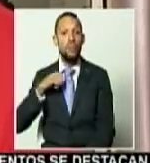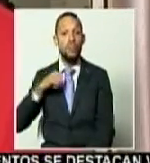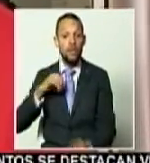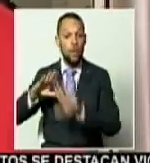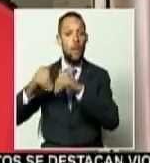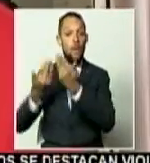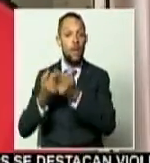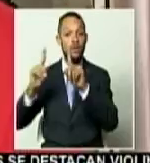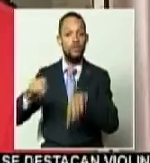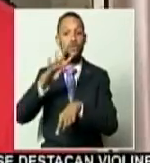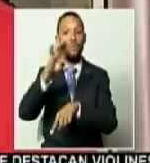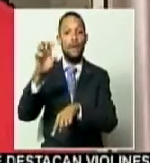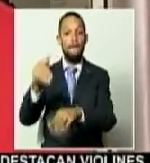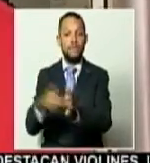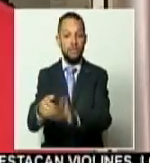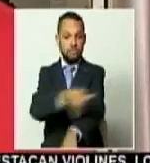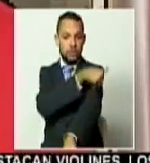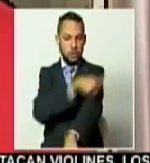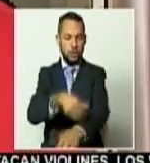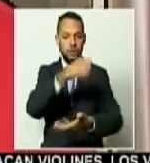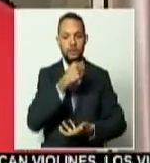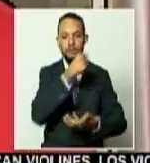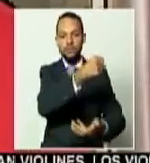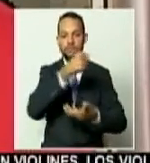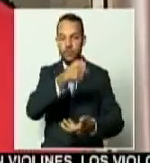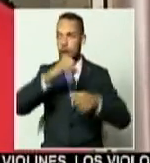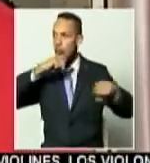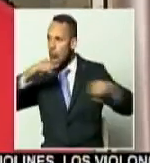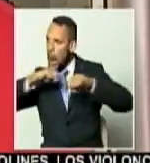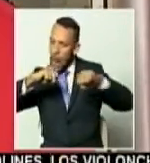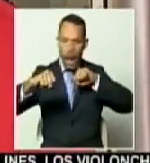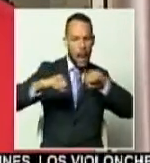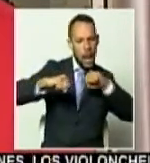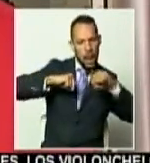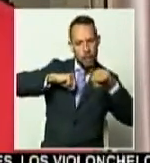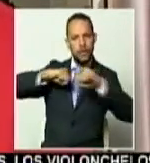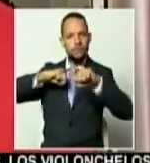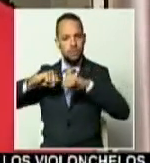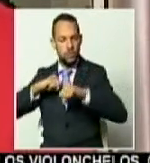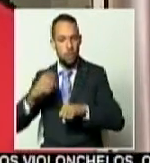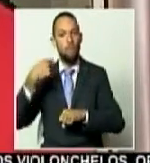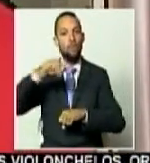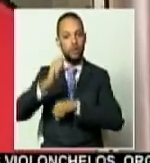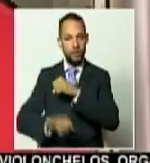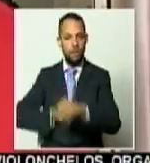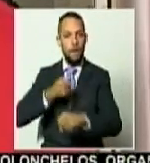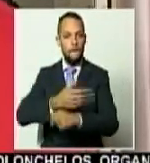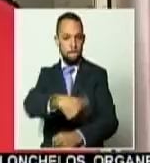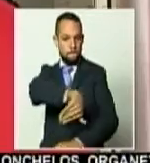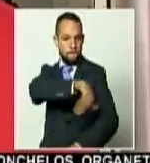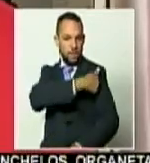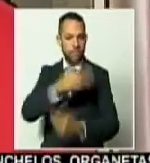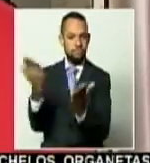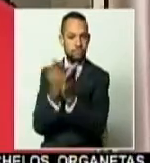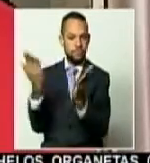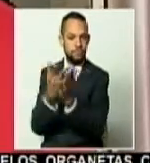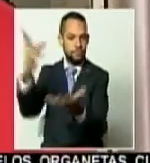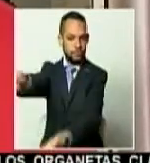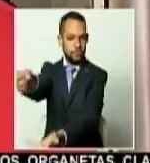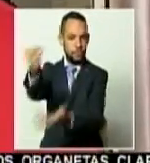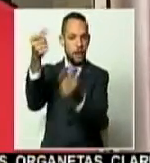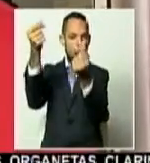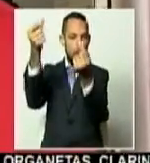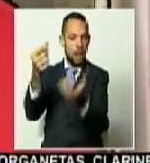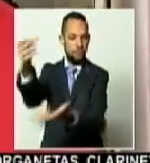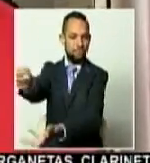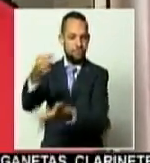cerca de los 9.000 millones y que gracias a esa buena administración el año entrante el Ministerio de Educación nos va a generar más recursos y